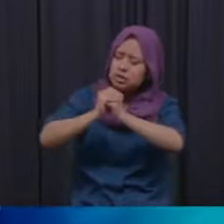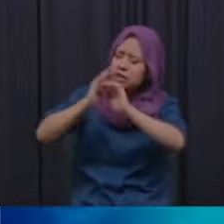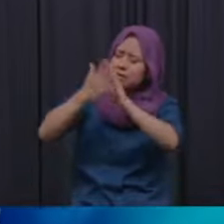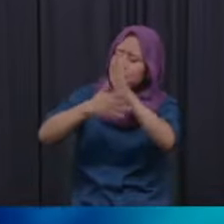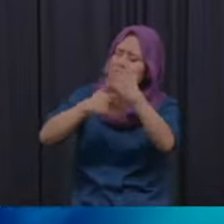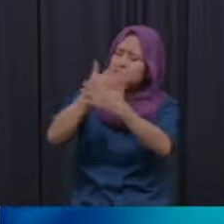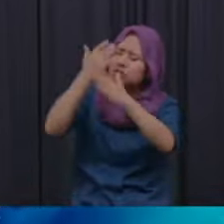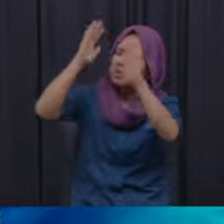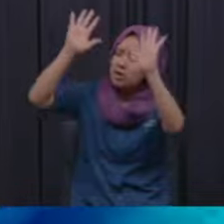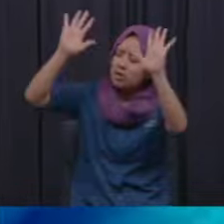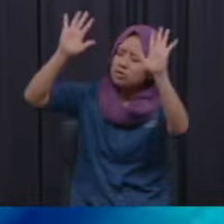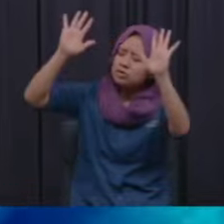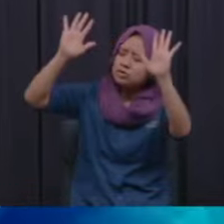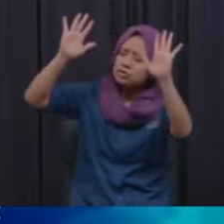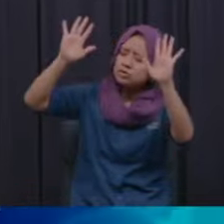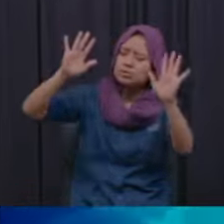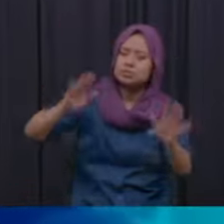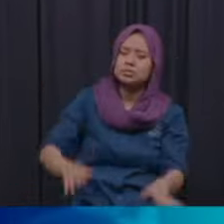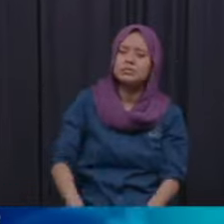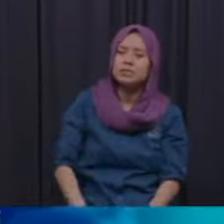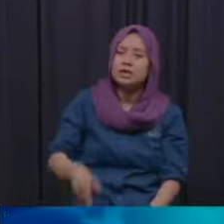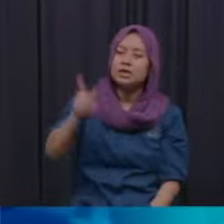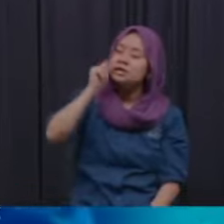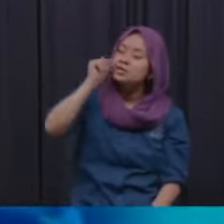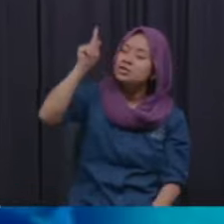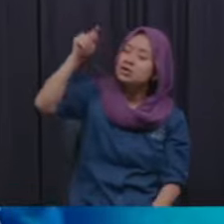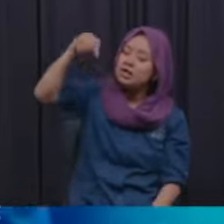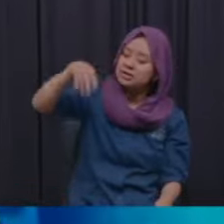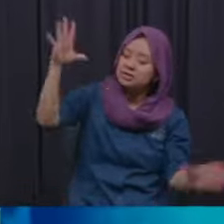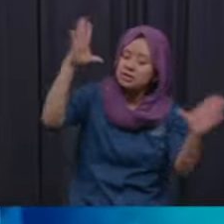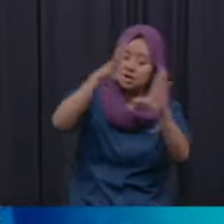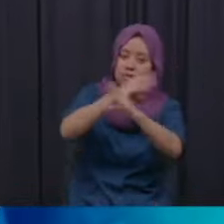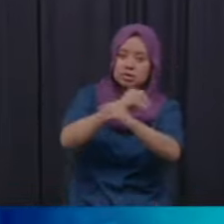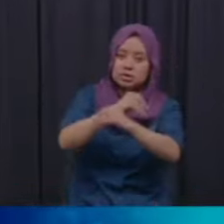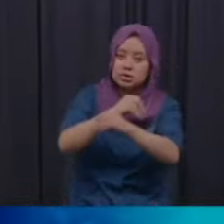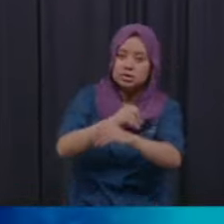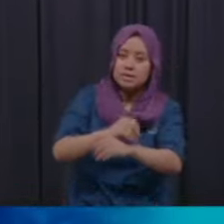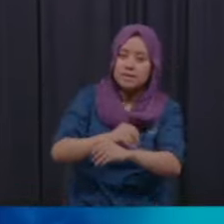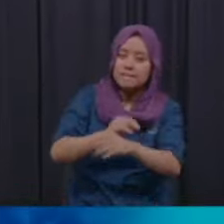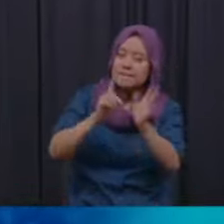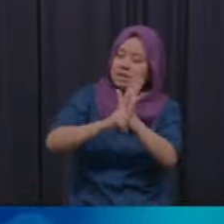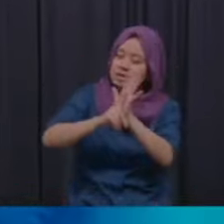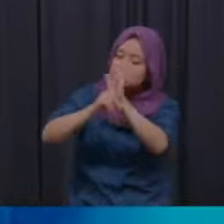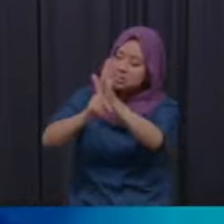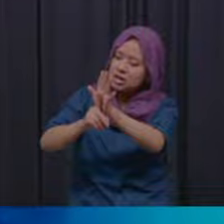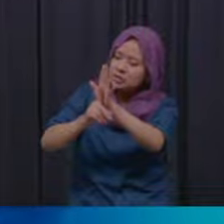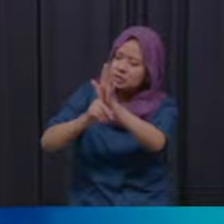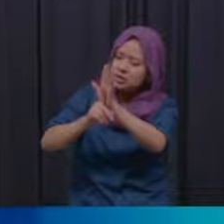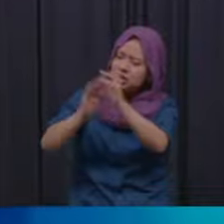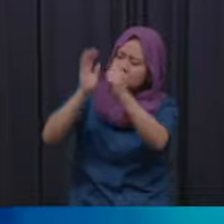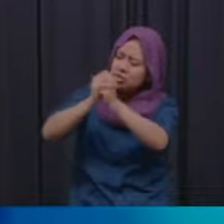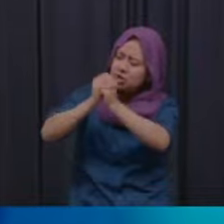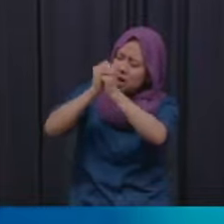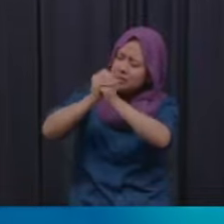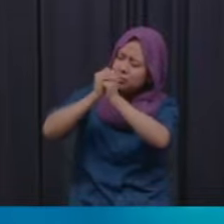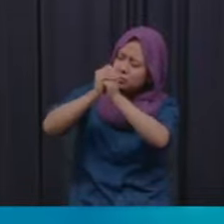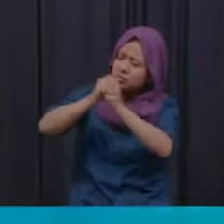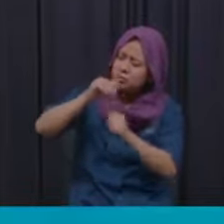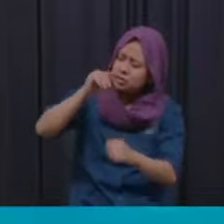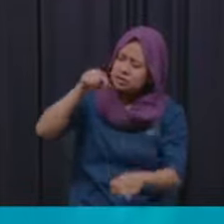manos y levanta su voz. Señor, en esta noche te venimos a pedir por estos hermanos